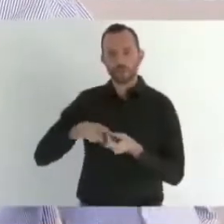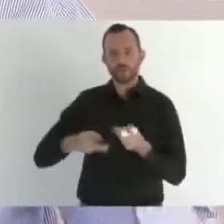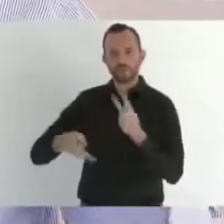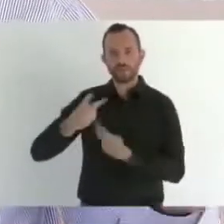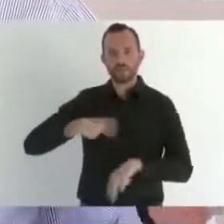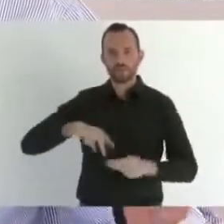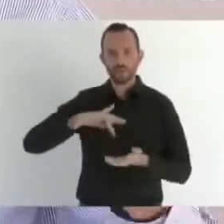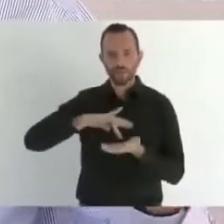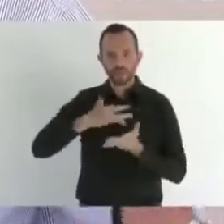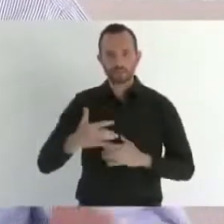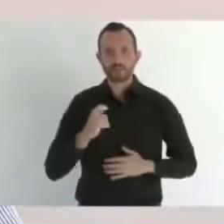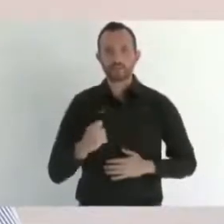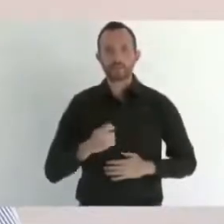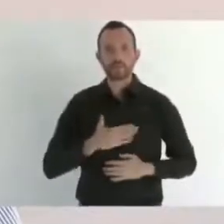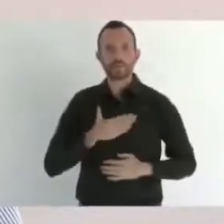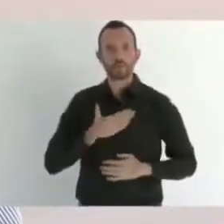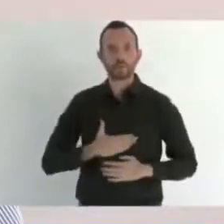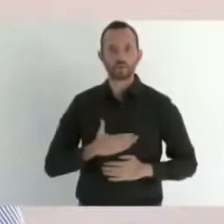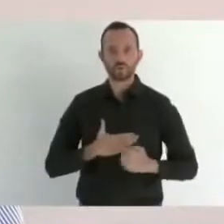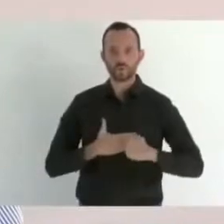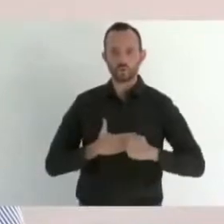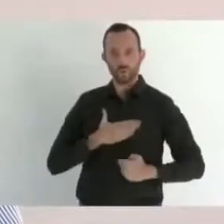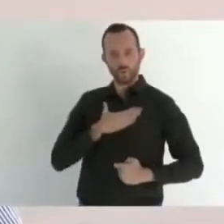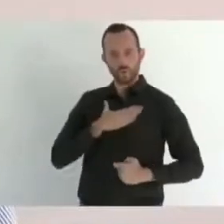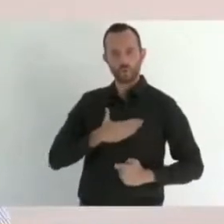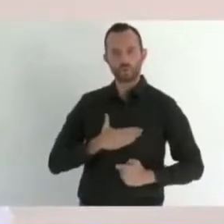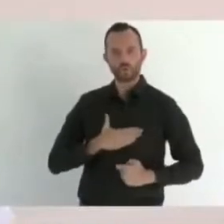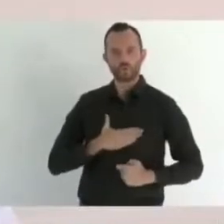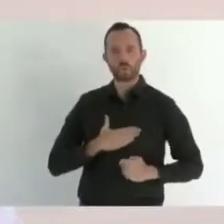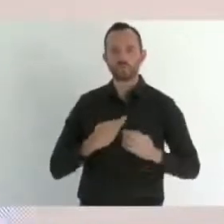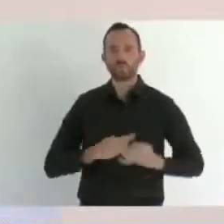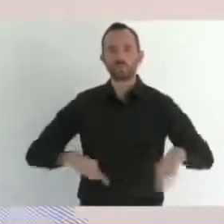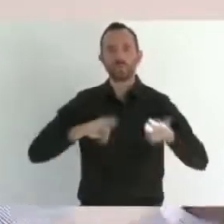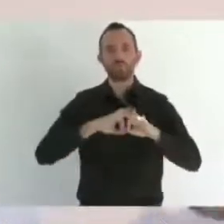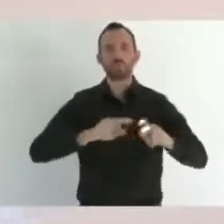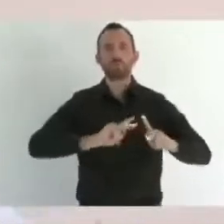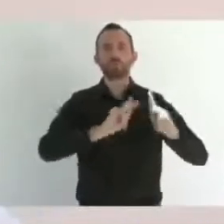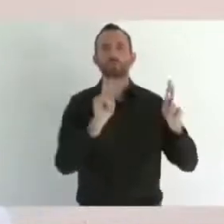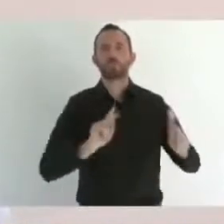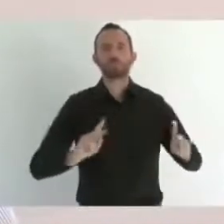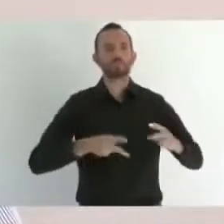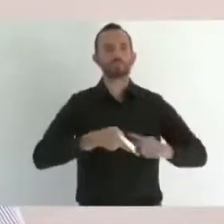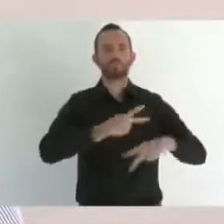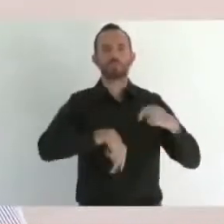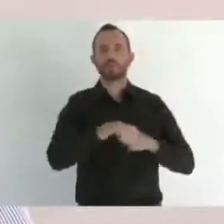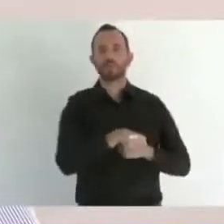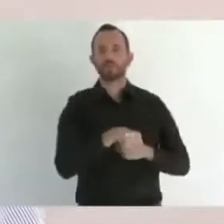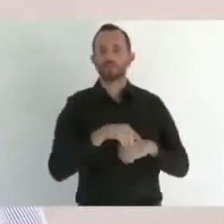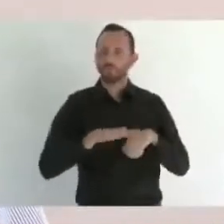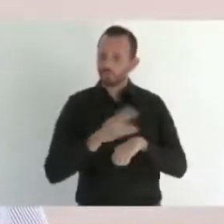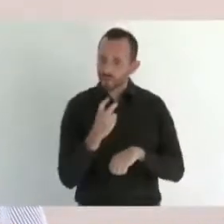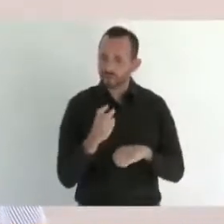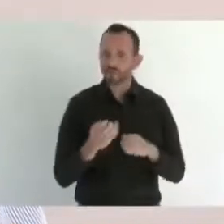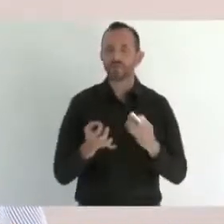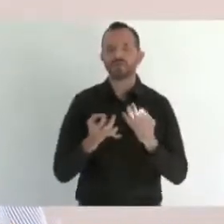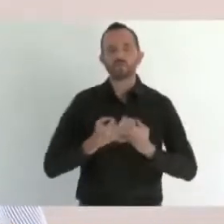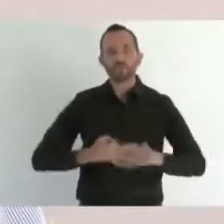mucho atender a los jóvenes para que no se vayan por el camino equivocado